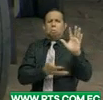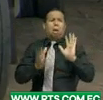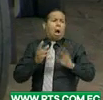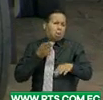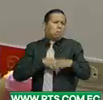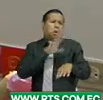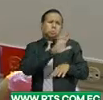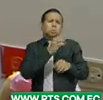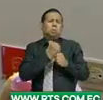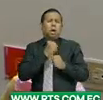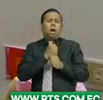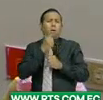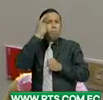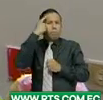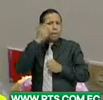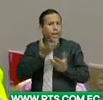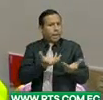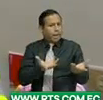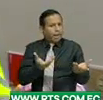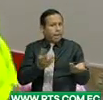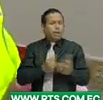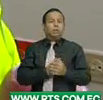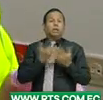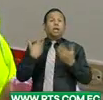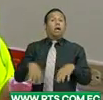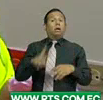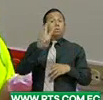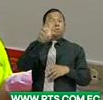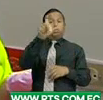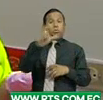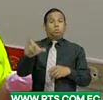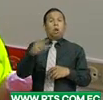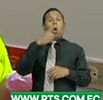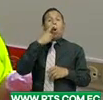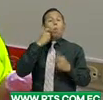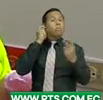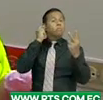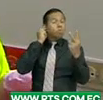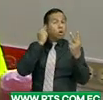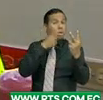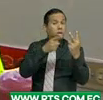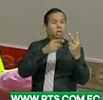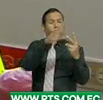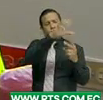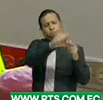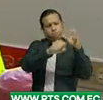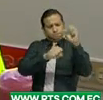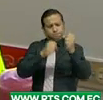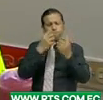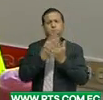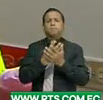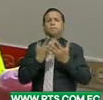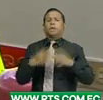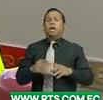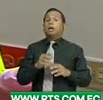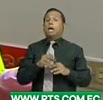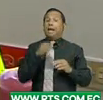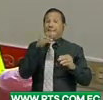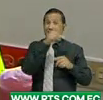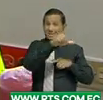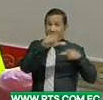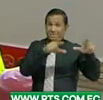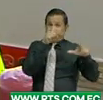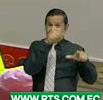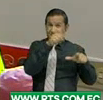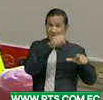productos. Tenemos dos detenidos, un hombre y una mujer. El uno que fue encontrado en el sector donde estaba el vehículo